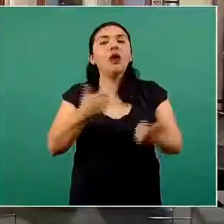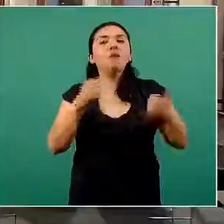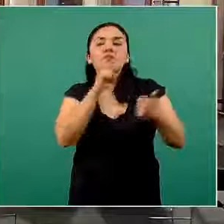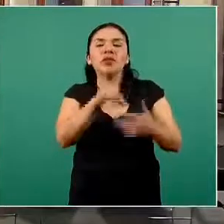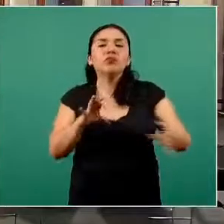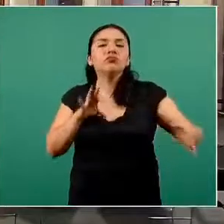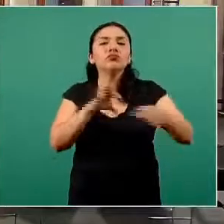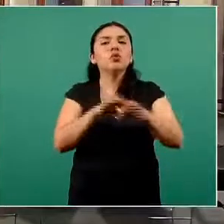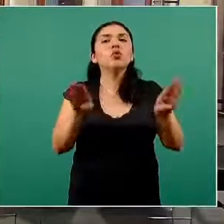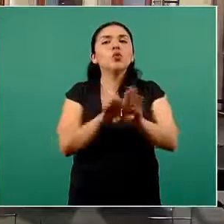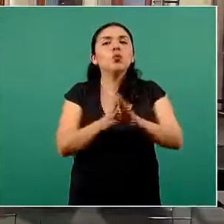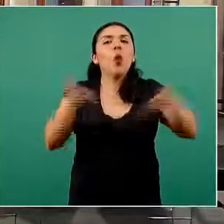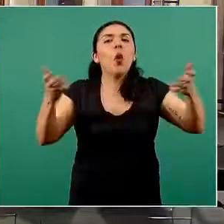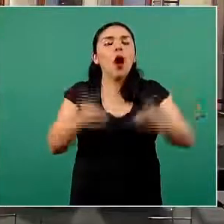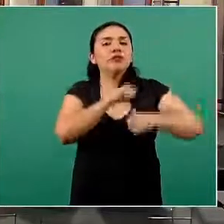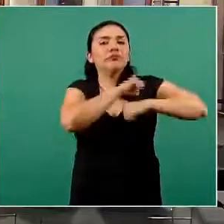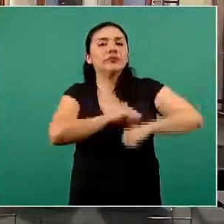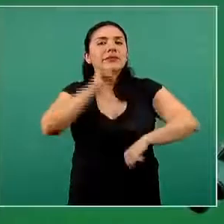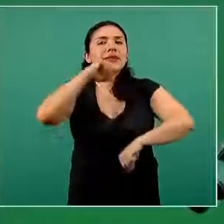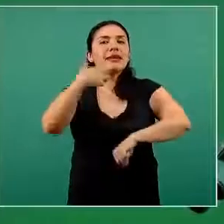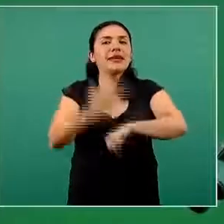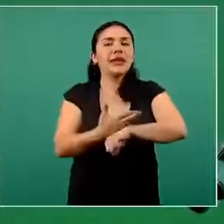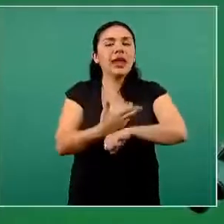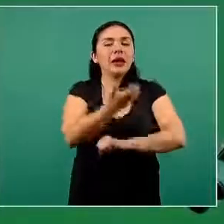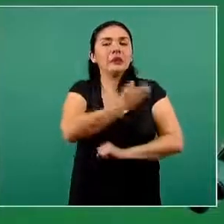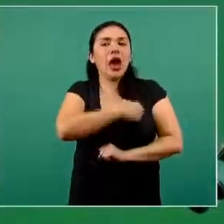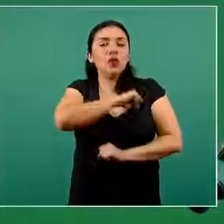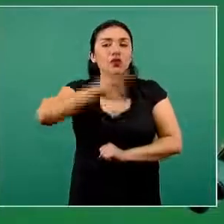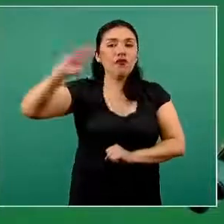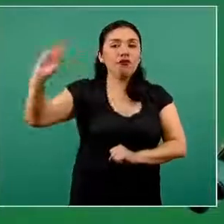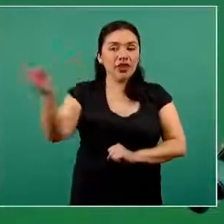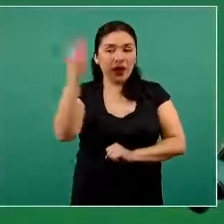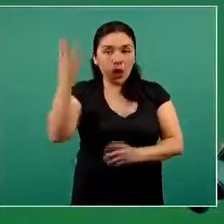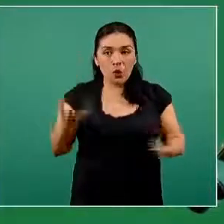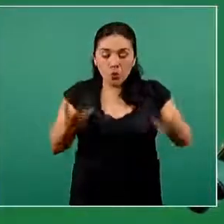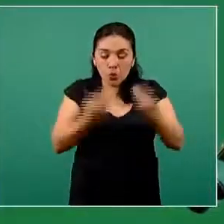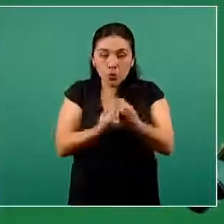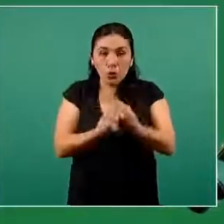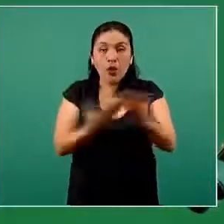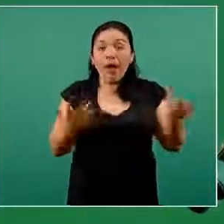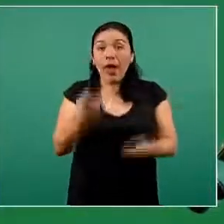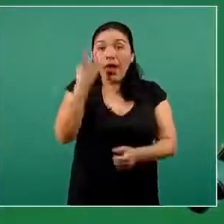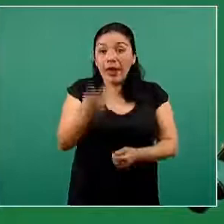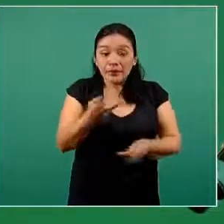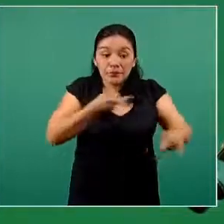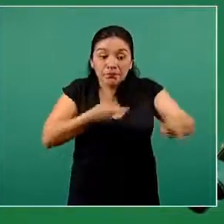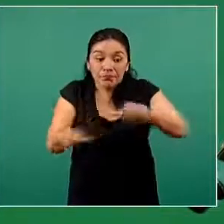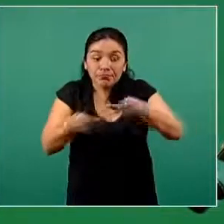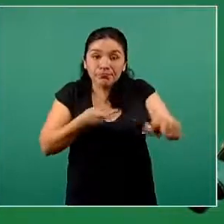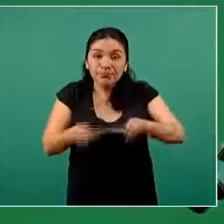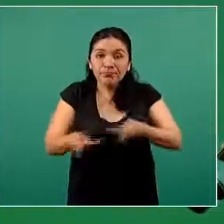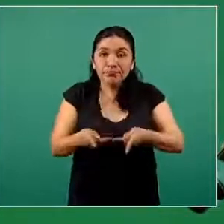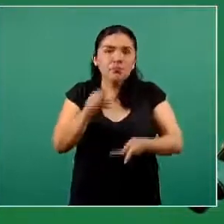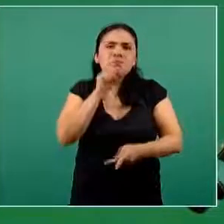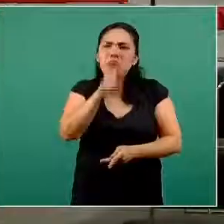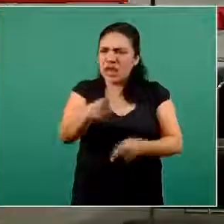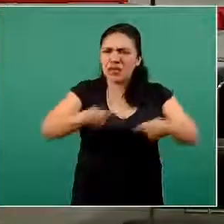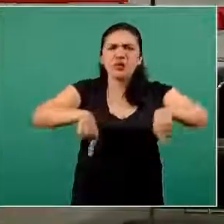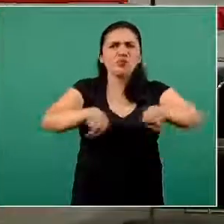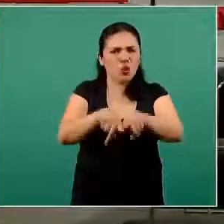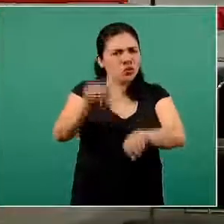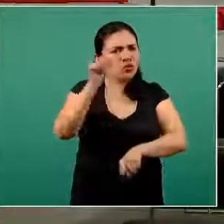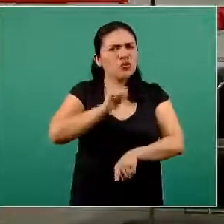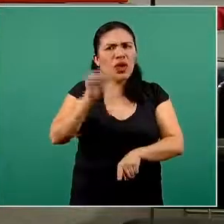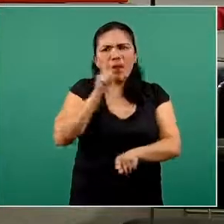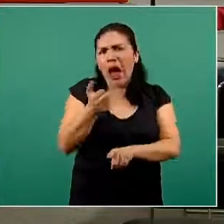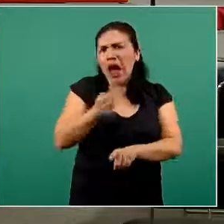concurrencia con lo que hace la Secretaría de Salud Federal. De modo que la estrategia es la misma, ha sido la